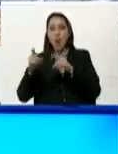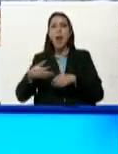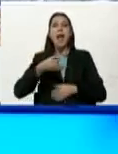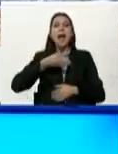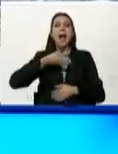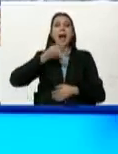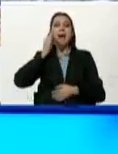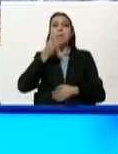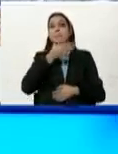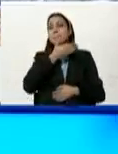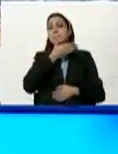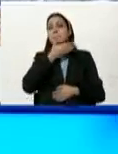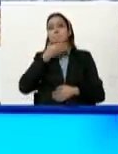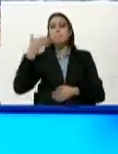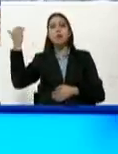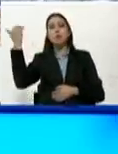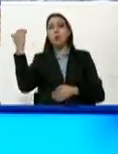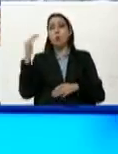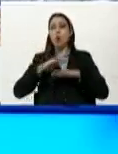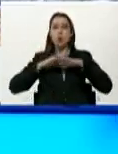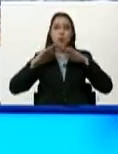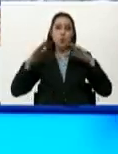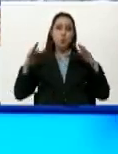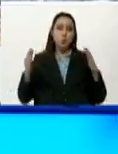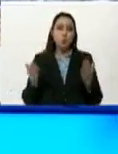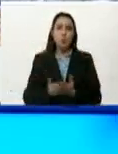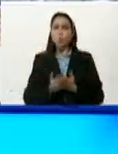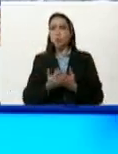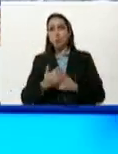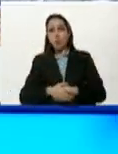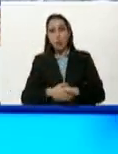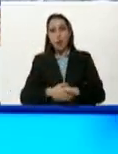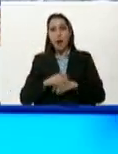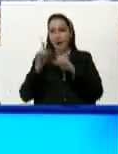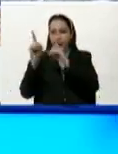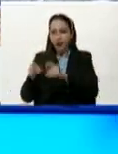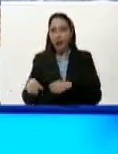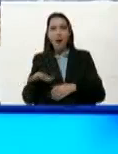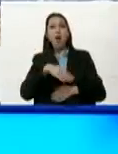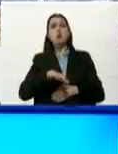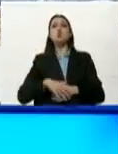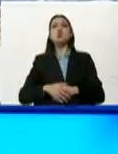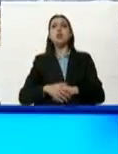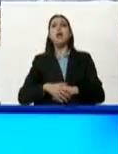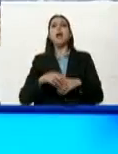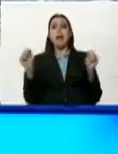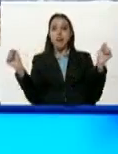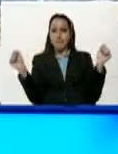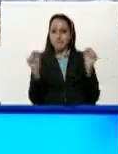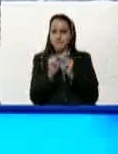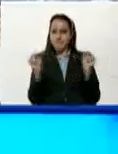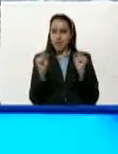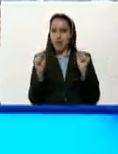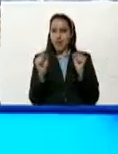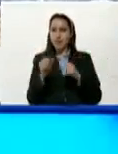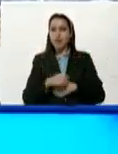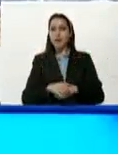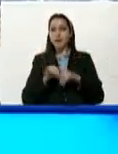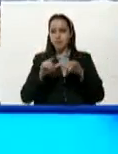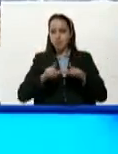mejor café del mundo el que se siembra en mérida el que se siembra en biscucuy